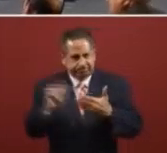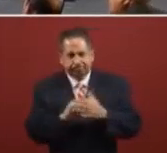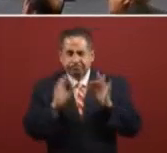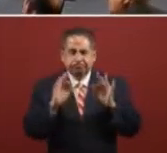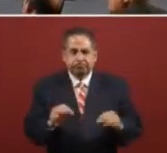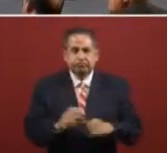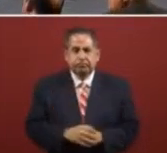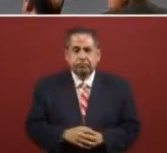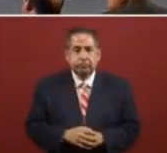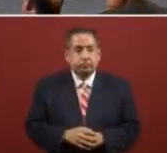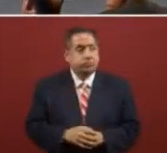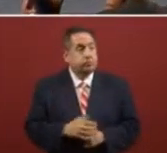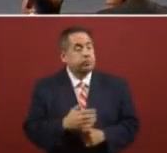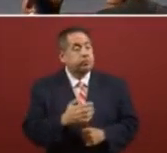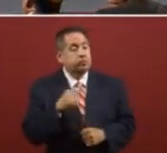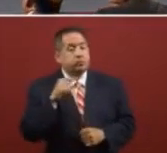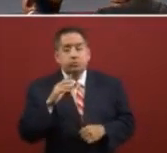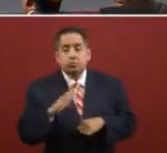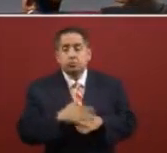porque